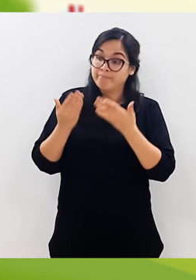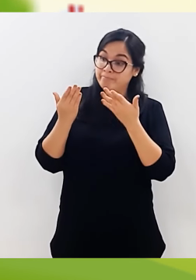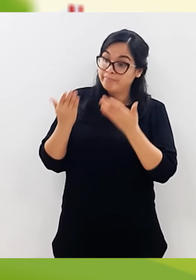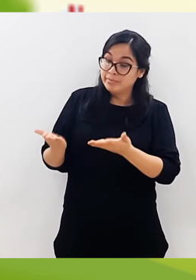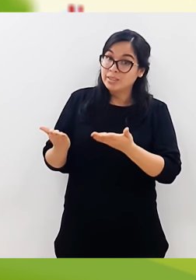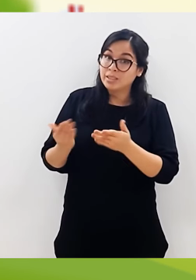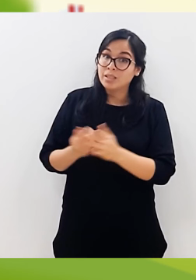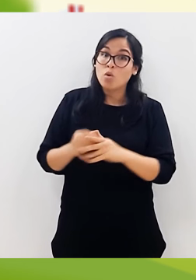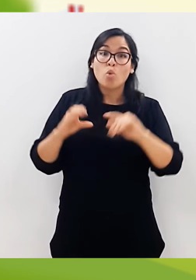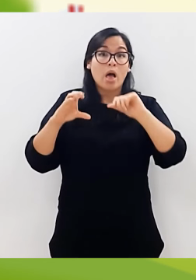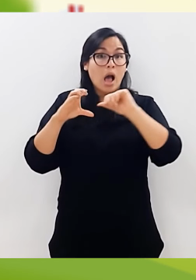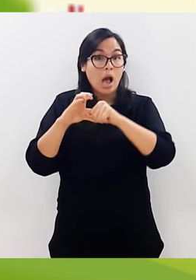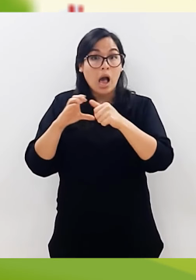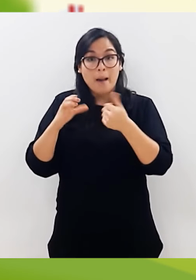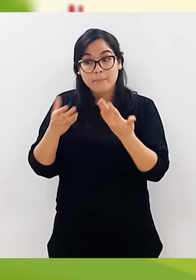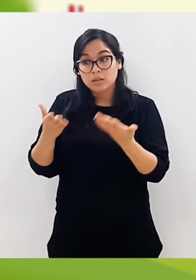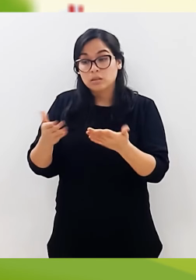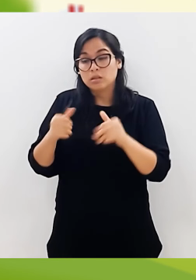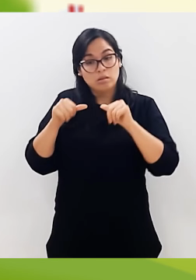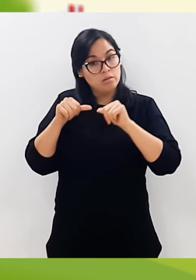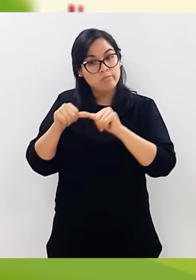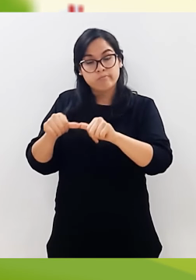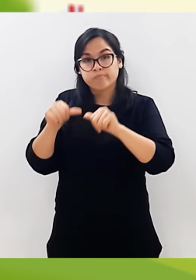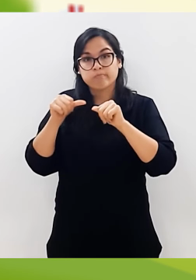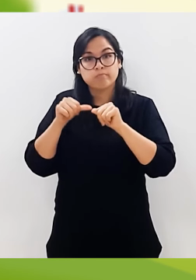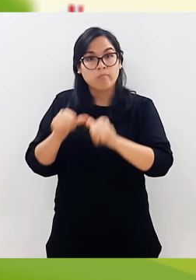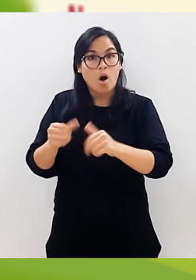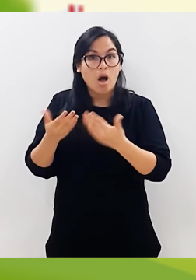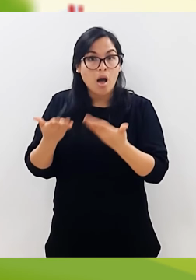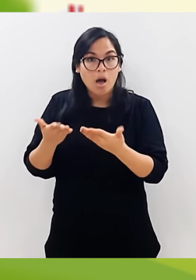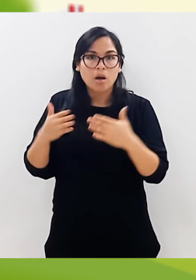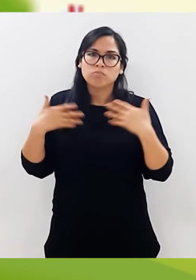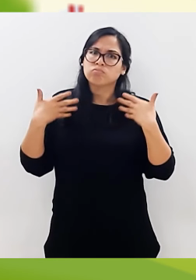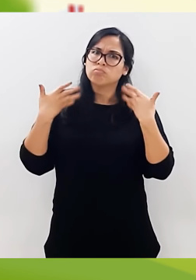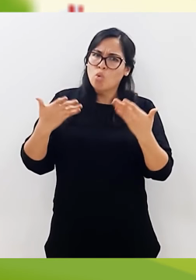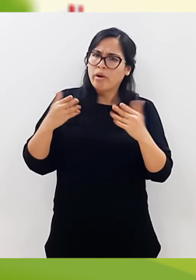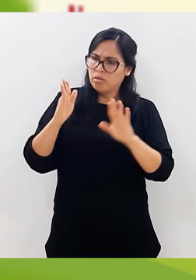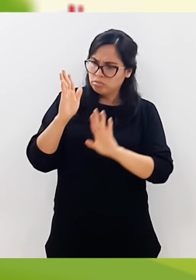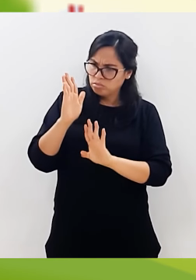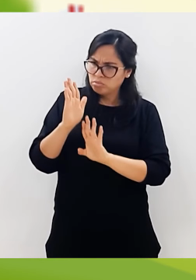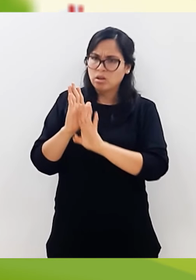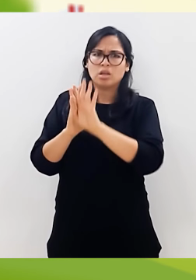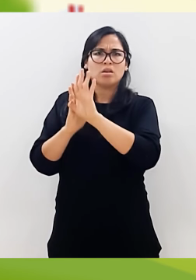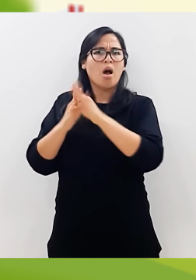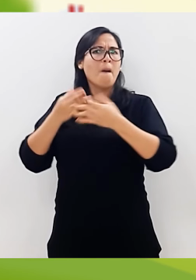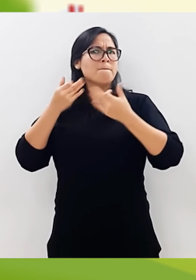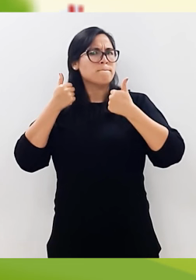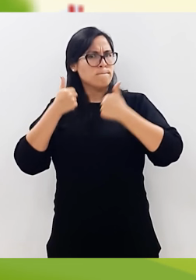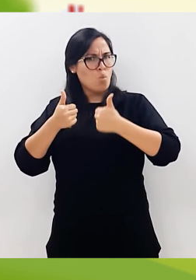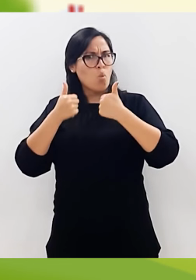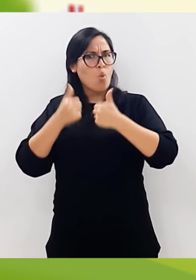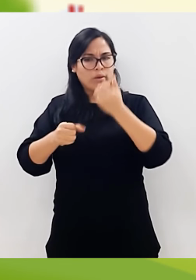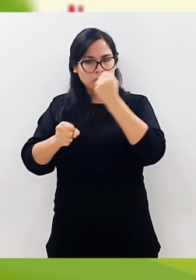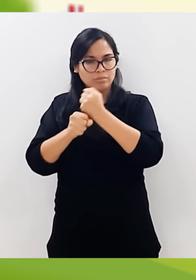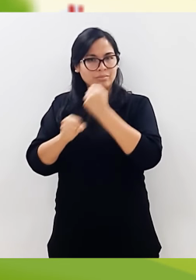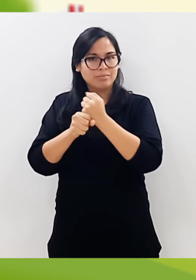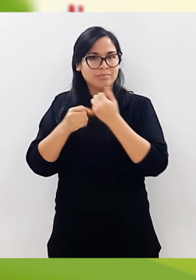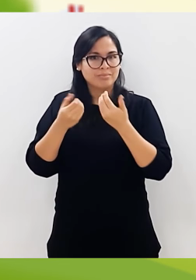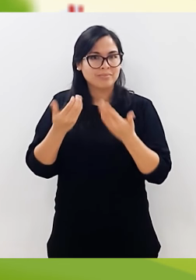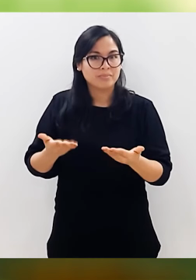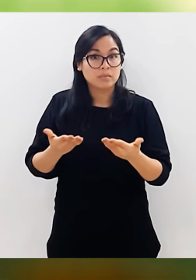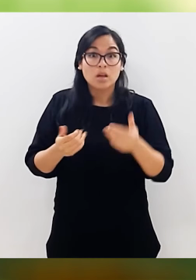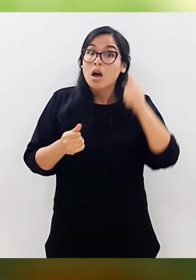como una capacitación permanente para que puedan desarrollar un buen trabajo.